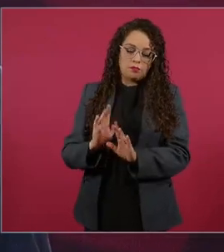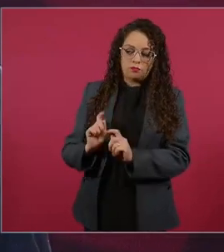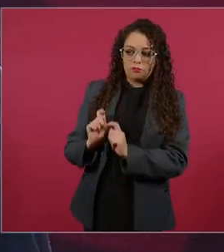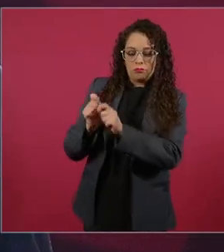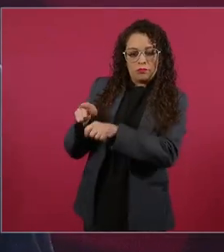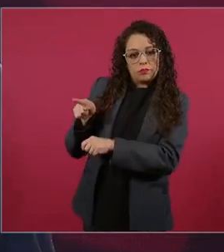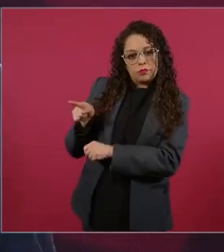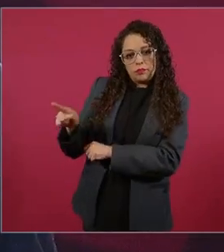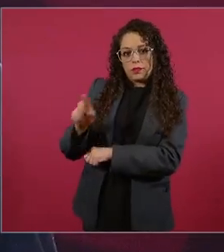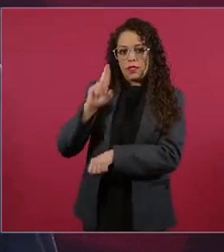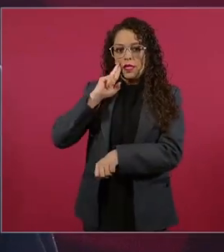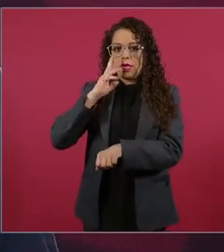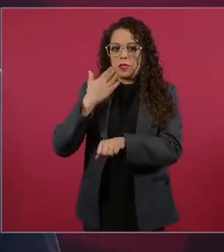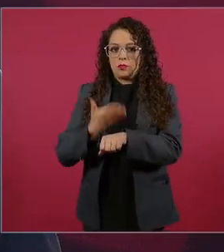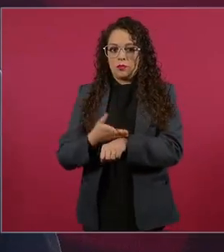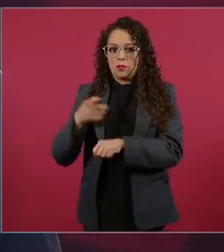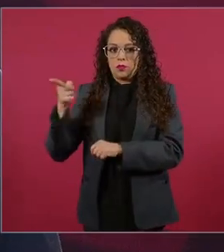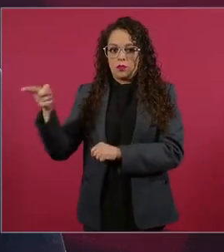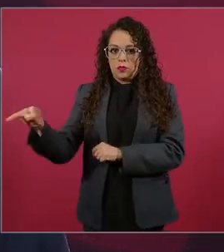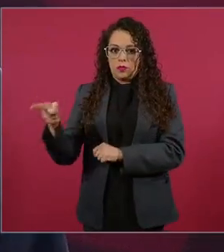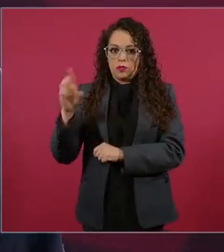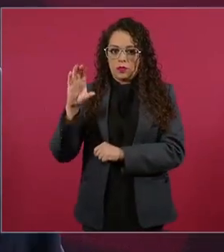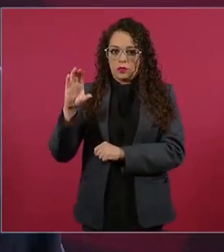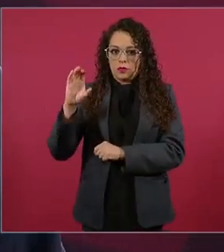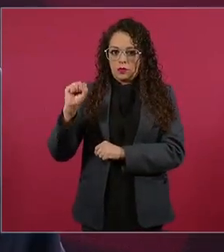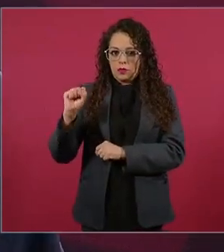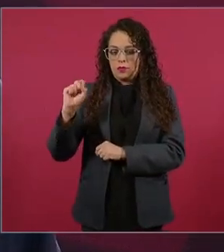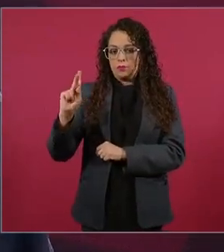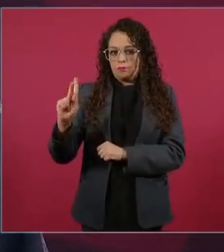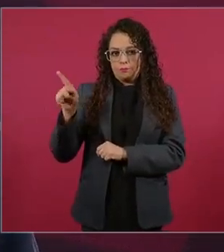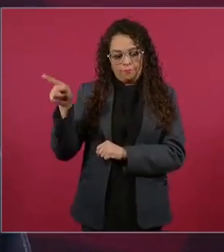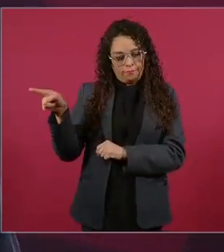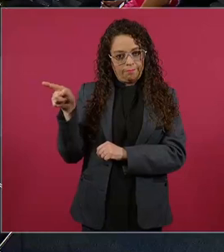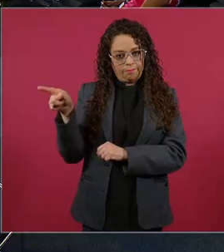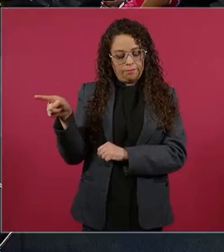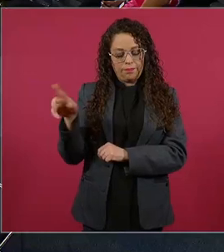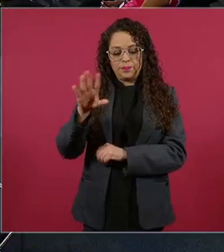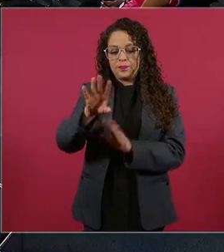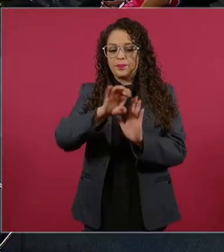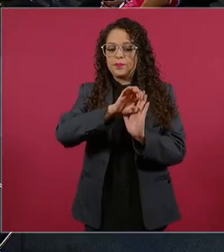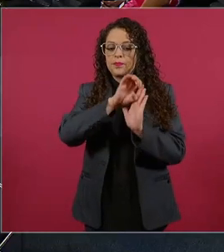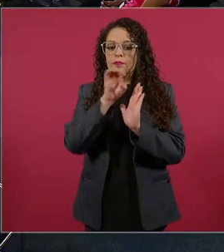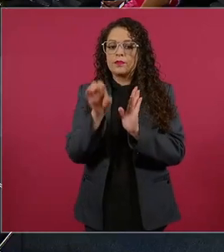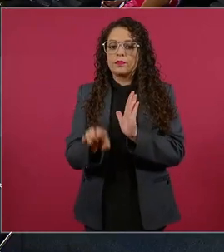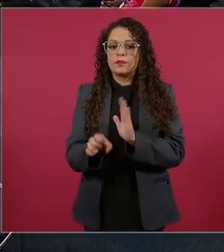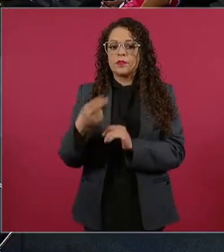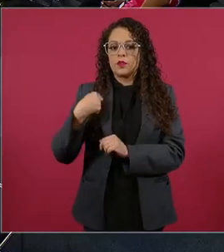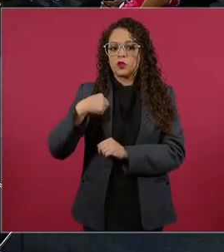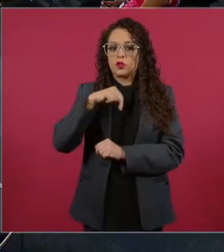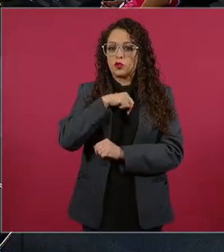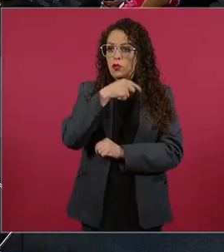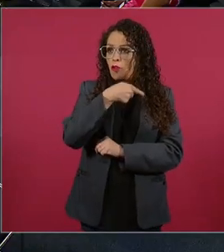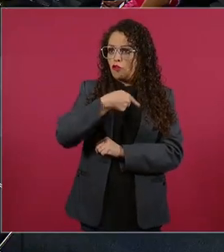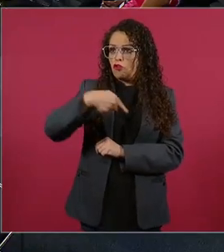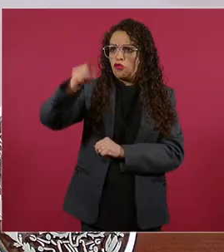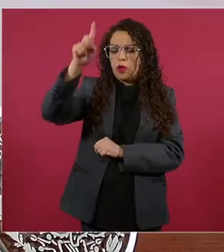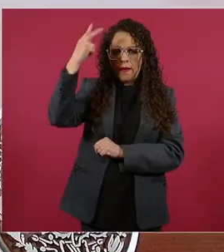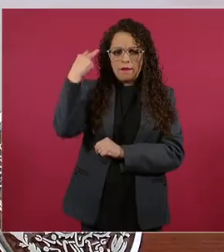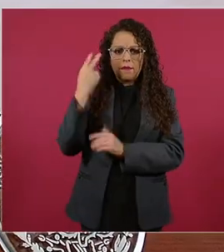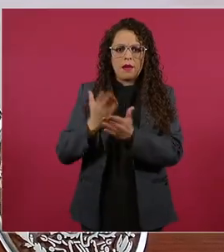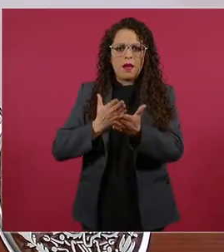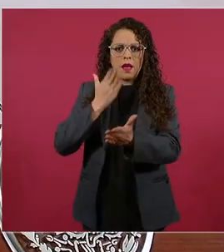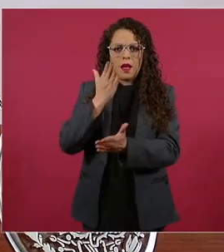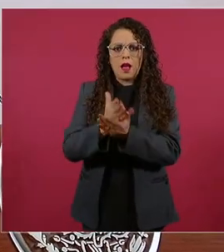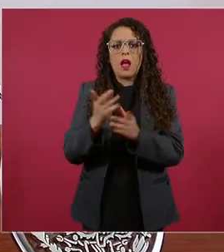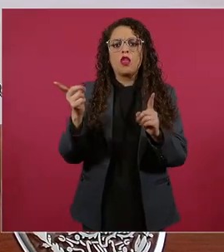presidenta electa. Estuvimos, por ejemplo, en Tula. Ahí hay